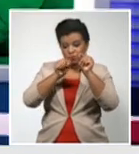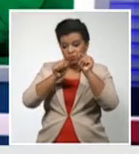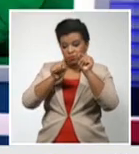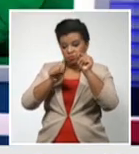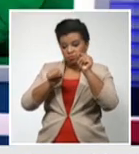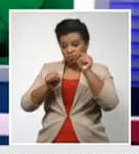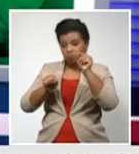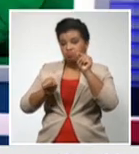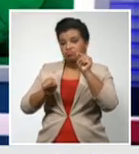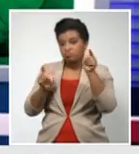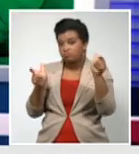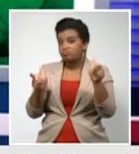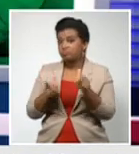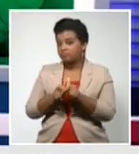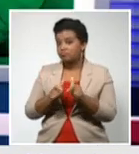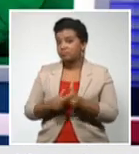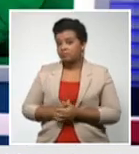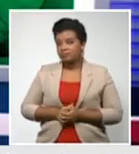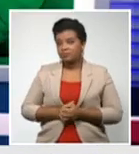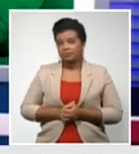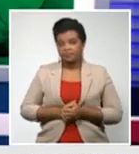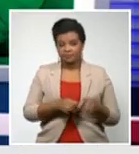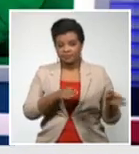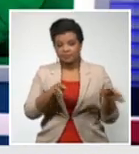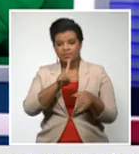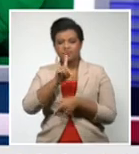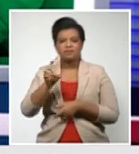provincia. Cienfuegos,